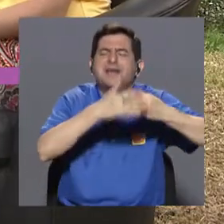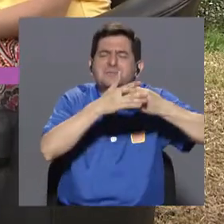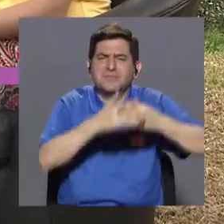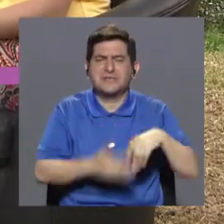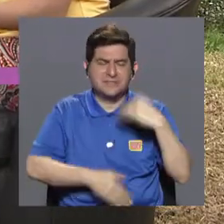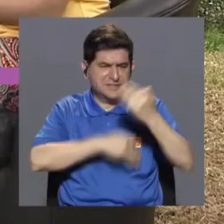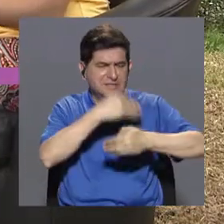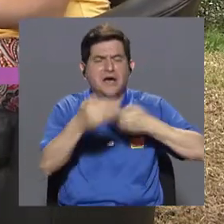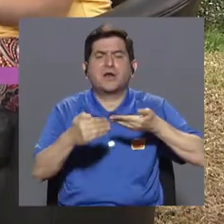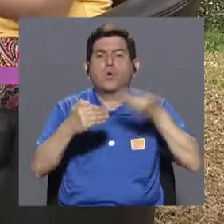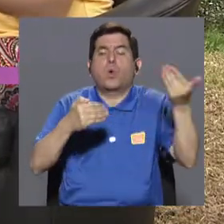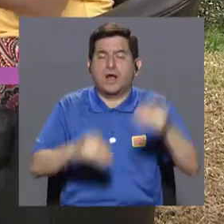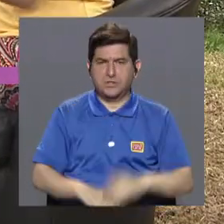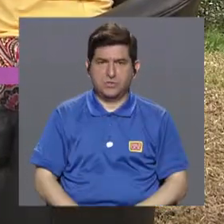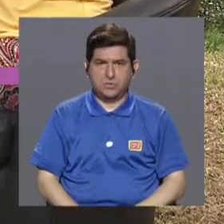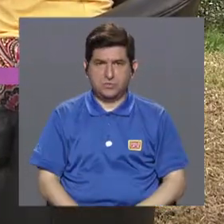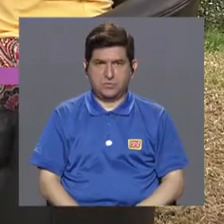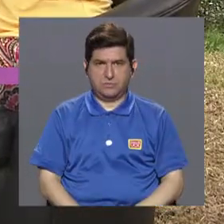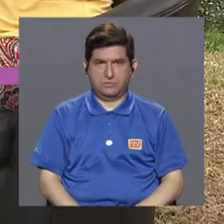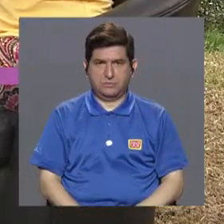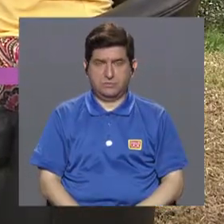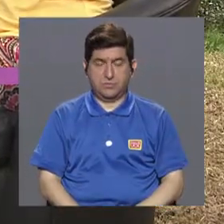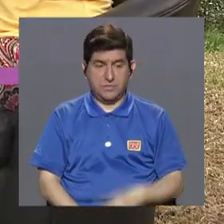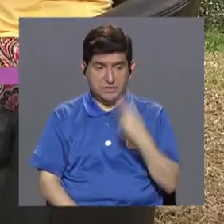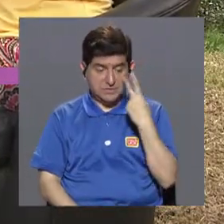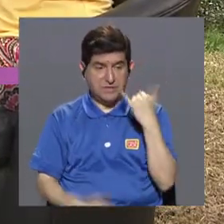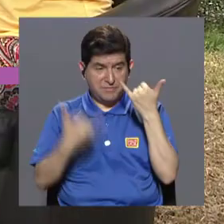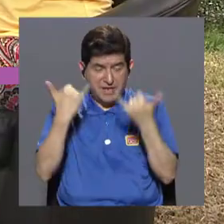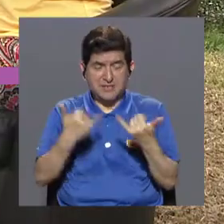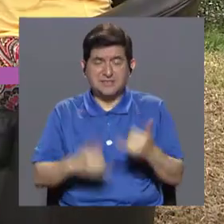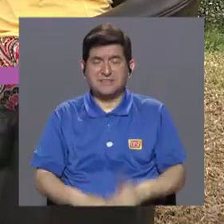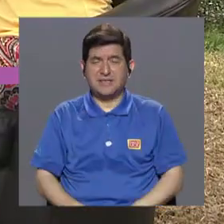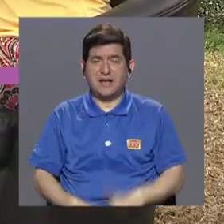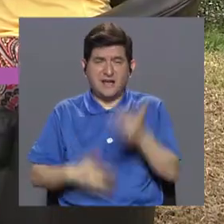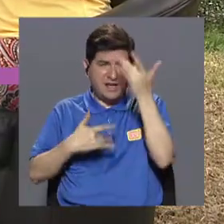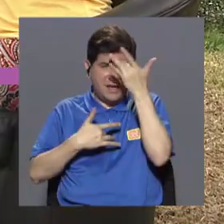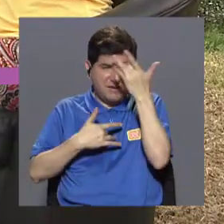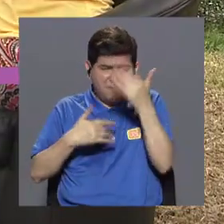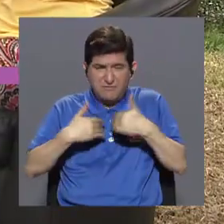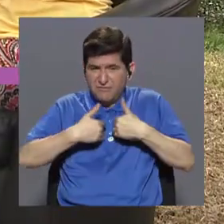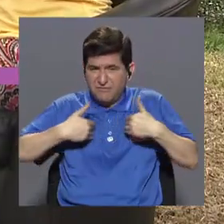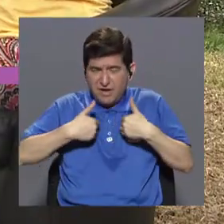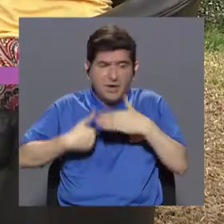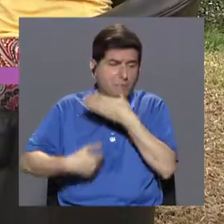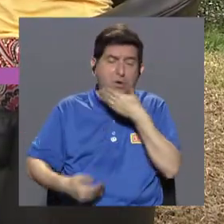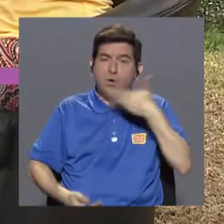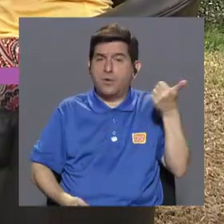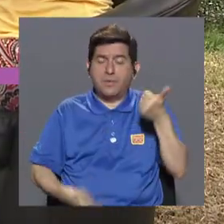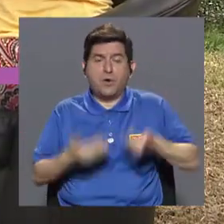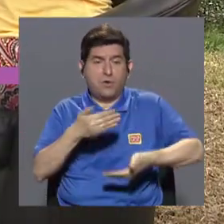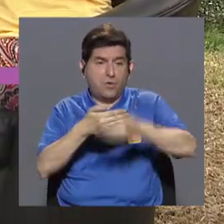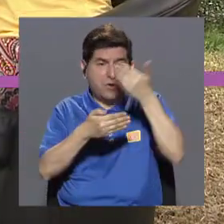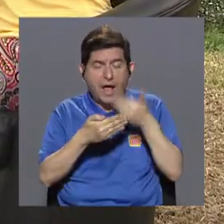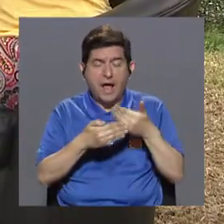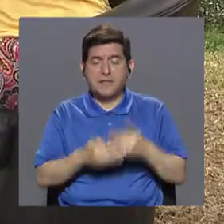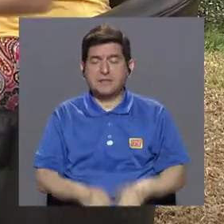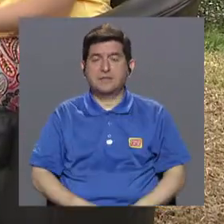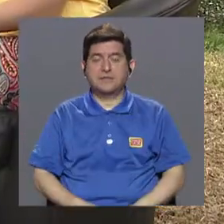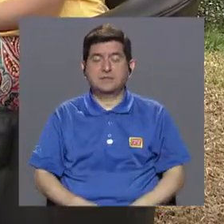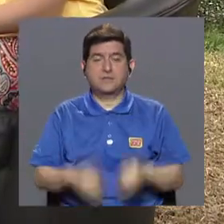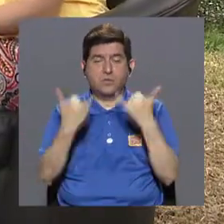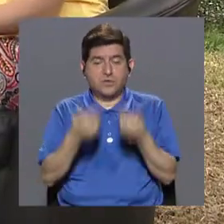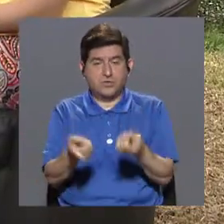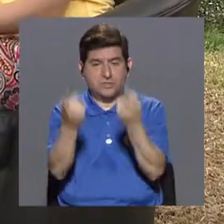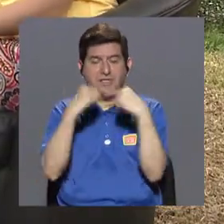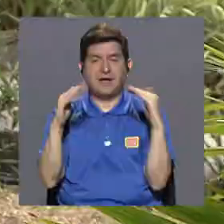empezar con este proceso, si cuando ya vemos que está la mascota enferma o es mejor desde que llegan a la